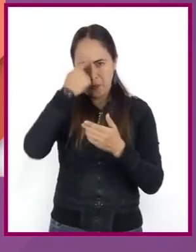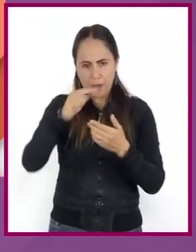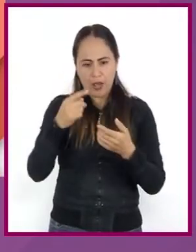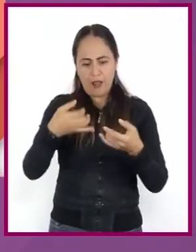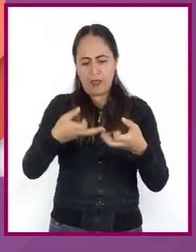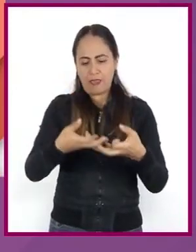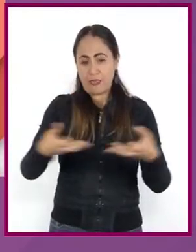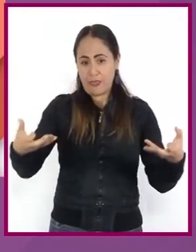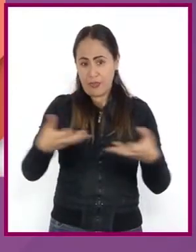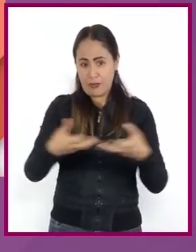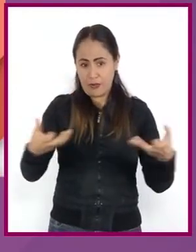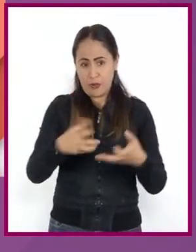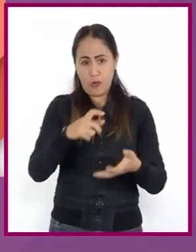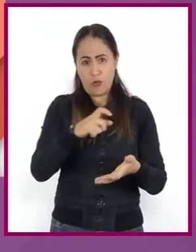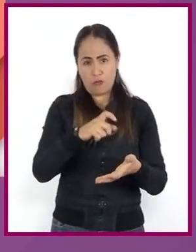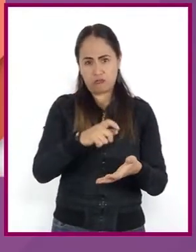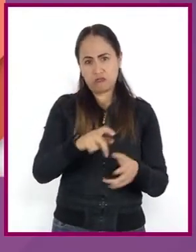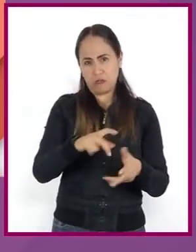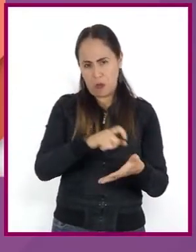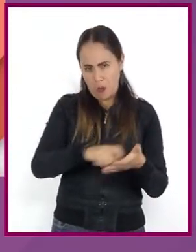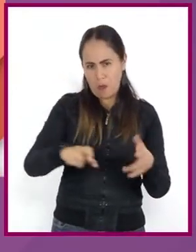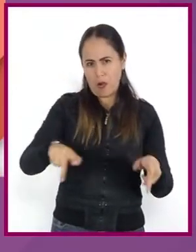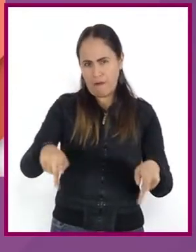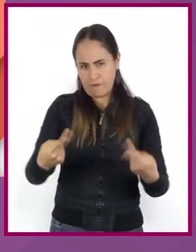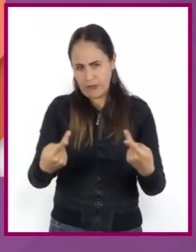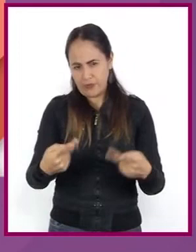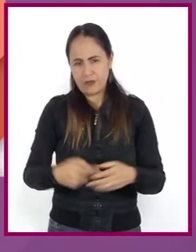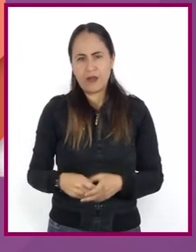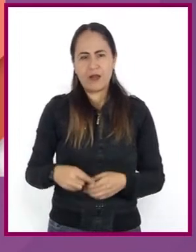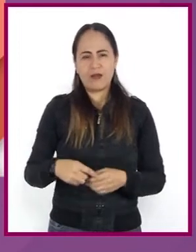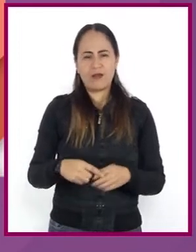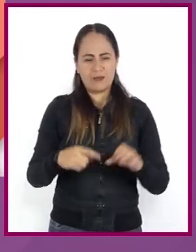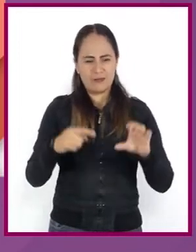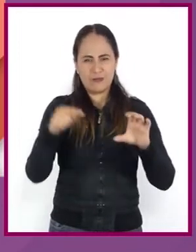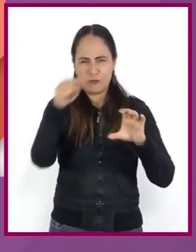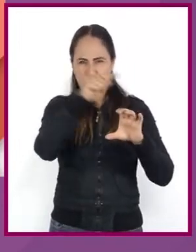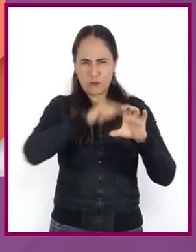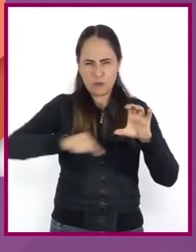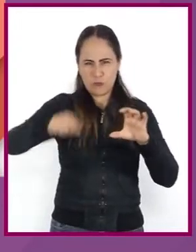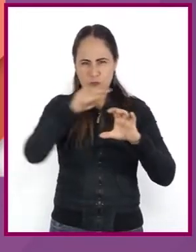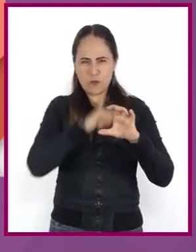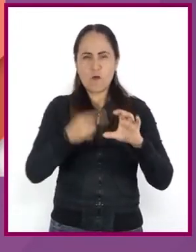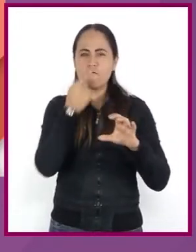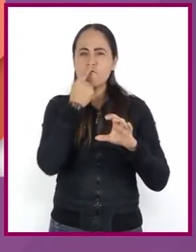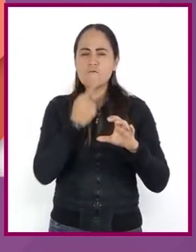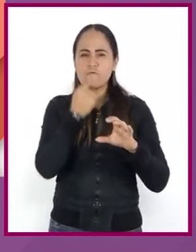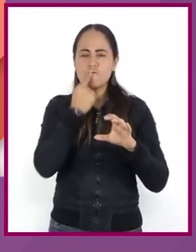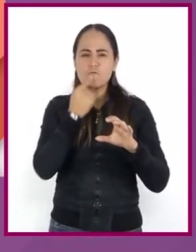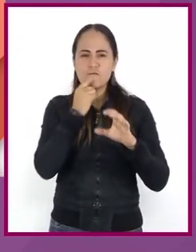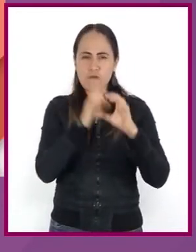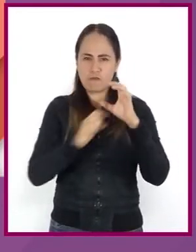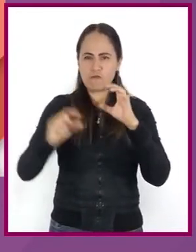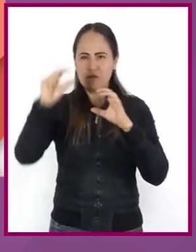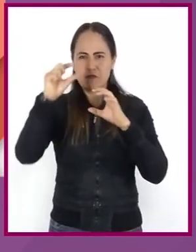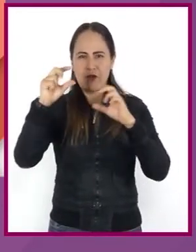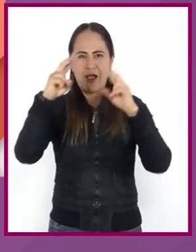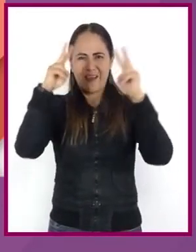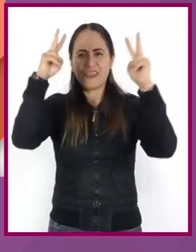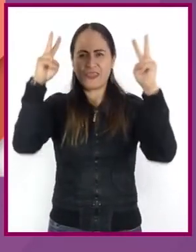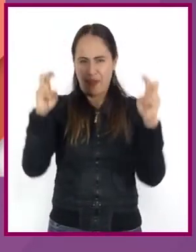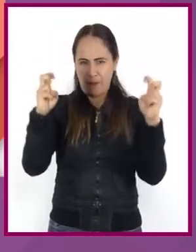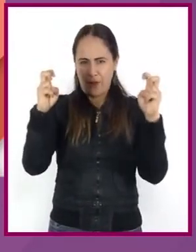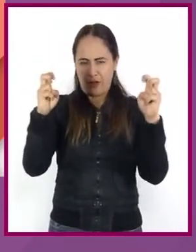terreno. Vemos en un gran círculo rojo en la parte superior el título y